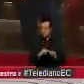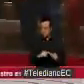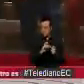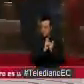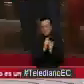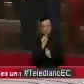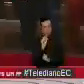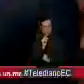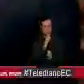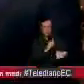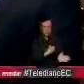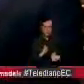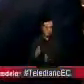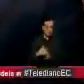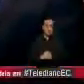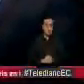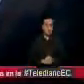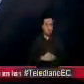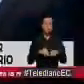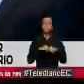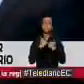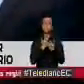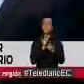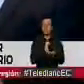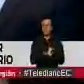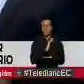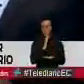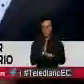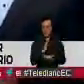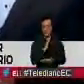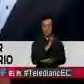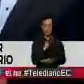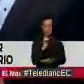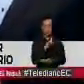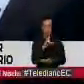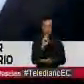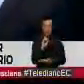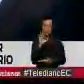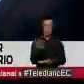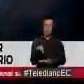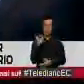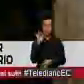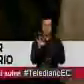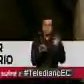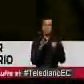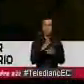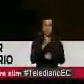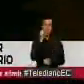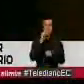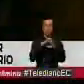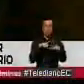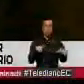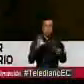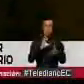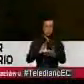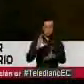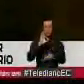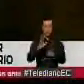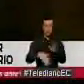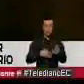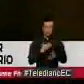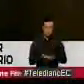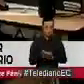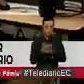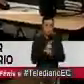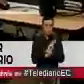públicas. Los asambleístas Raúl Tej y Marcelo Simbaña, junto a los representantes de la Federación de Estudiantes Secundarios, presentaron